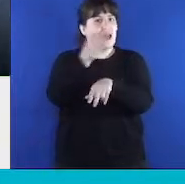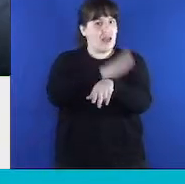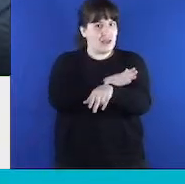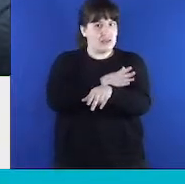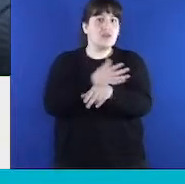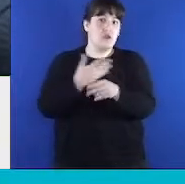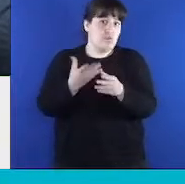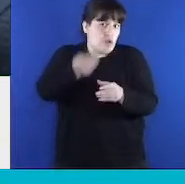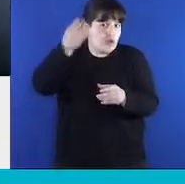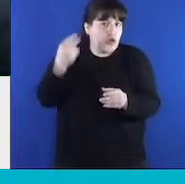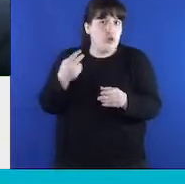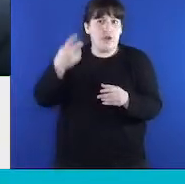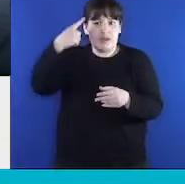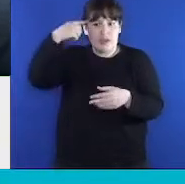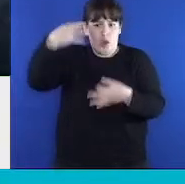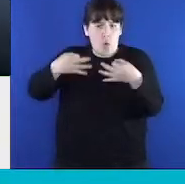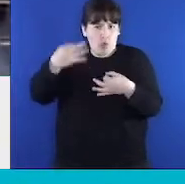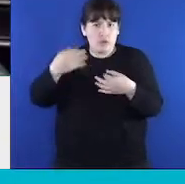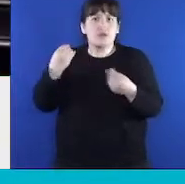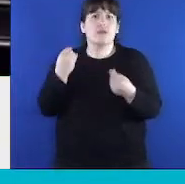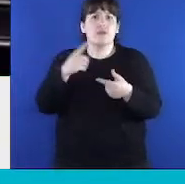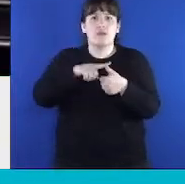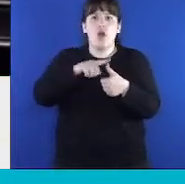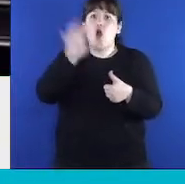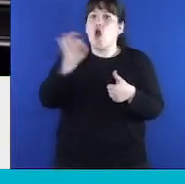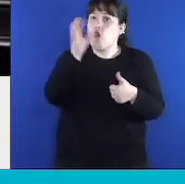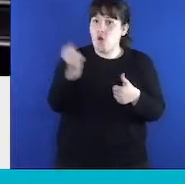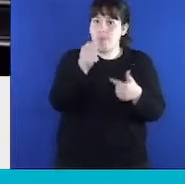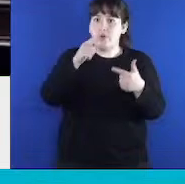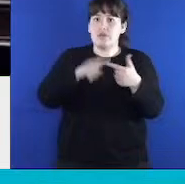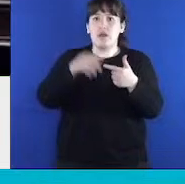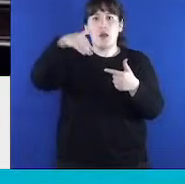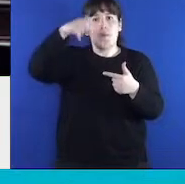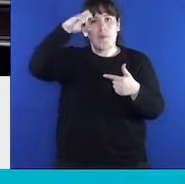la oportunidad, el mérito y la conveniencia.